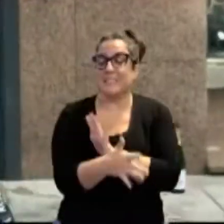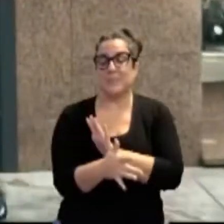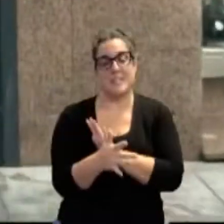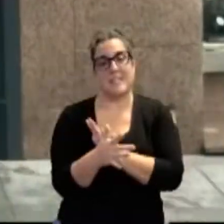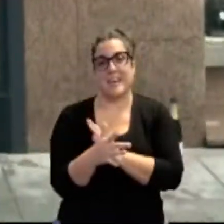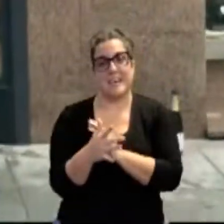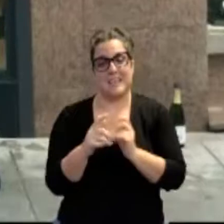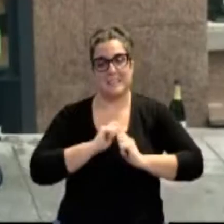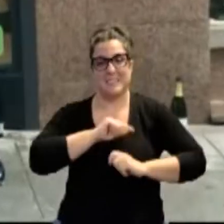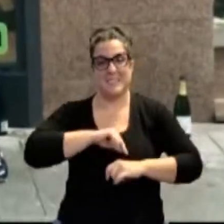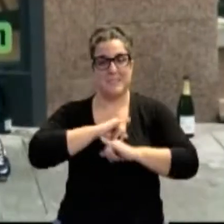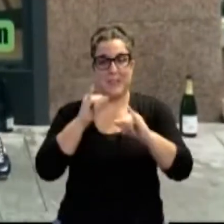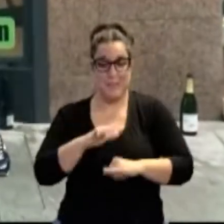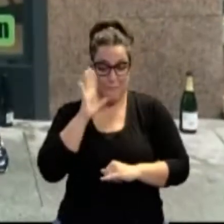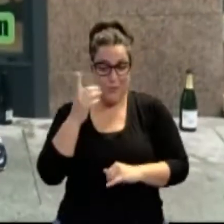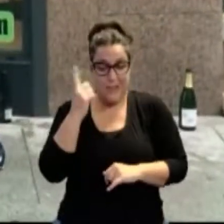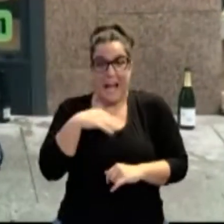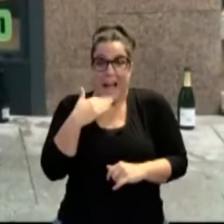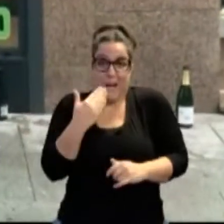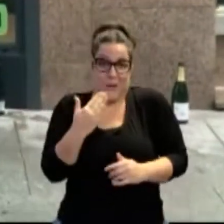hoy algo millonarios.